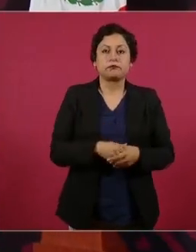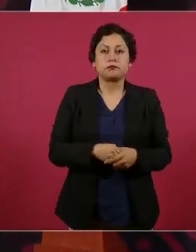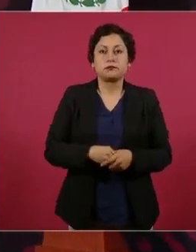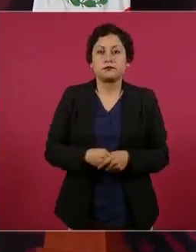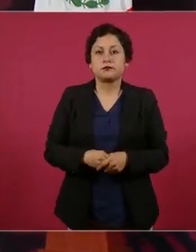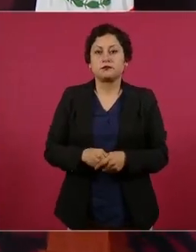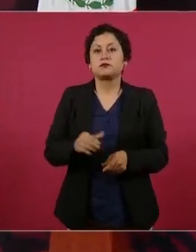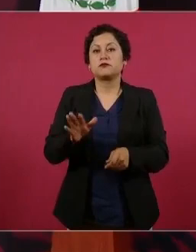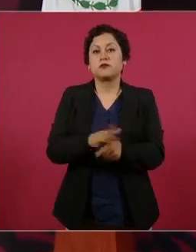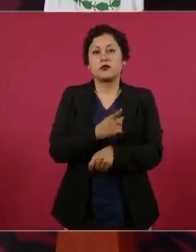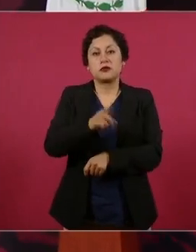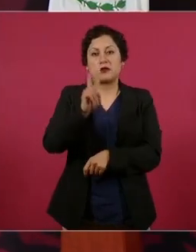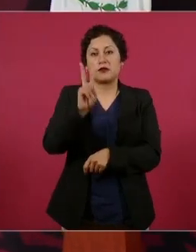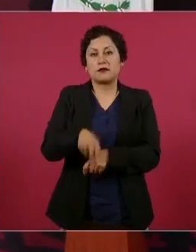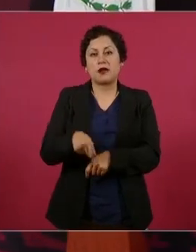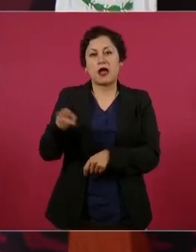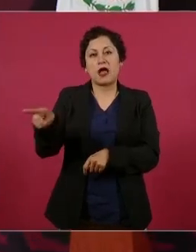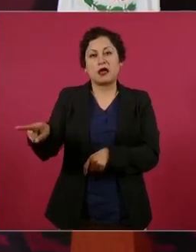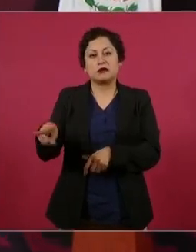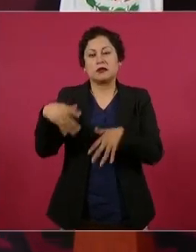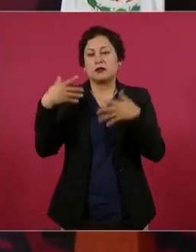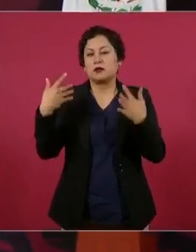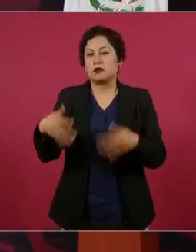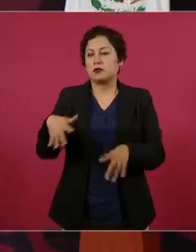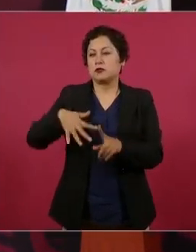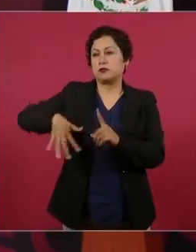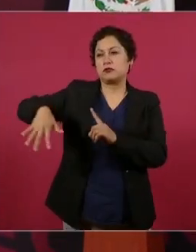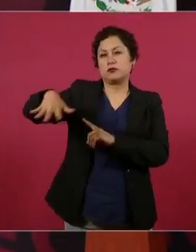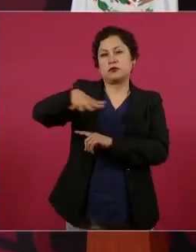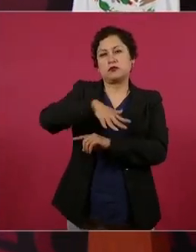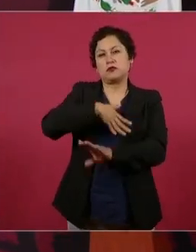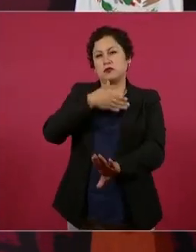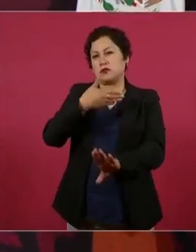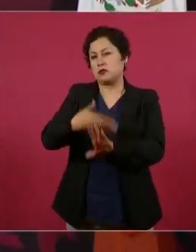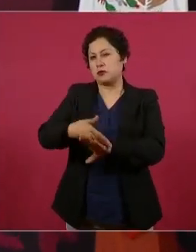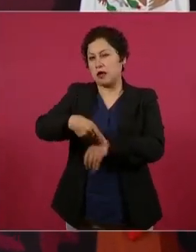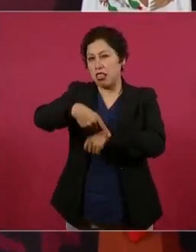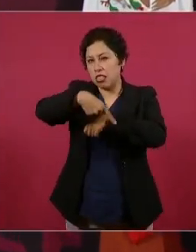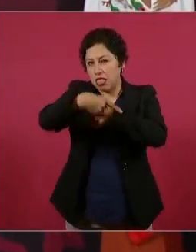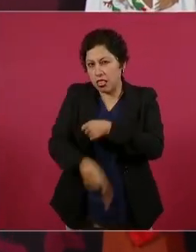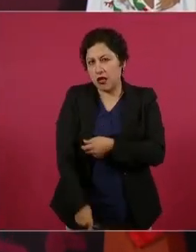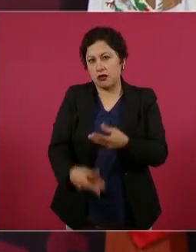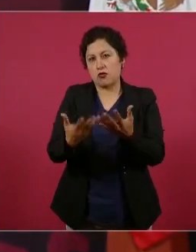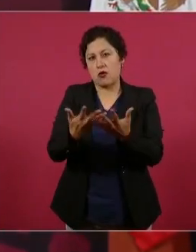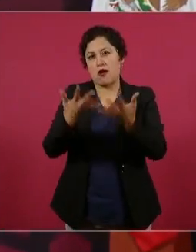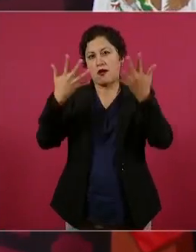porque es mucho el daño que han causado. Entonces,